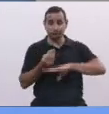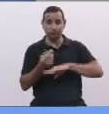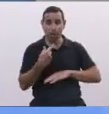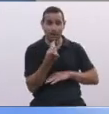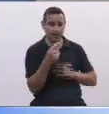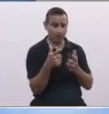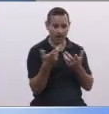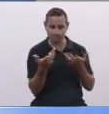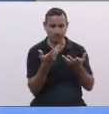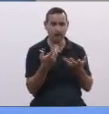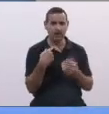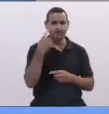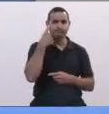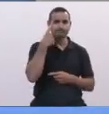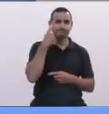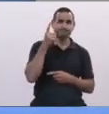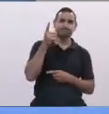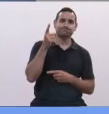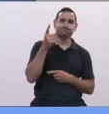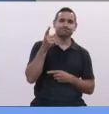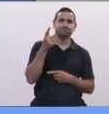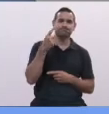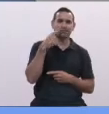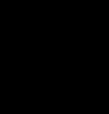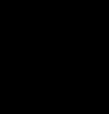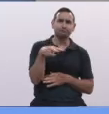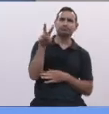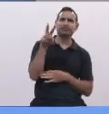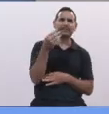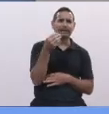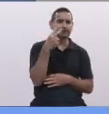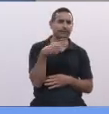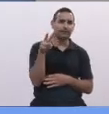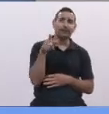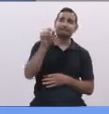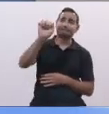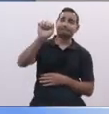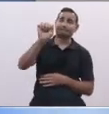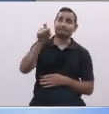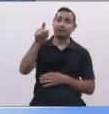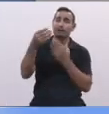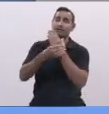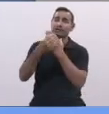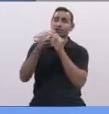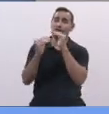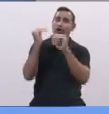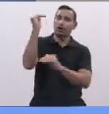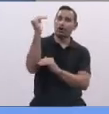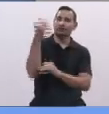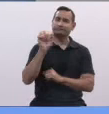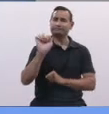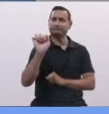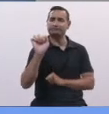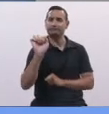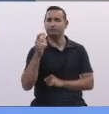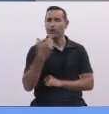falta recurso, miramos para arriba. ¿Y qué significa mirar para arriba? Golpear la puerta de algún ministro provincial o de